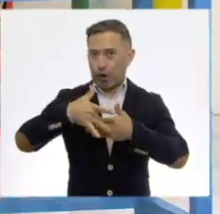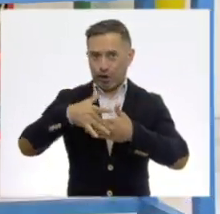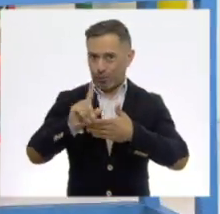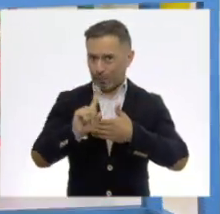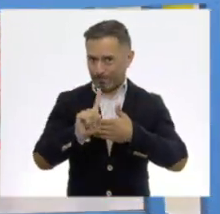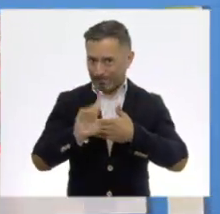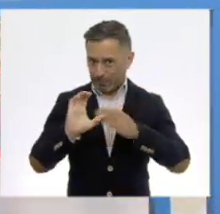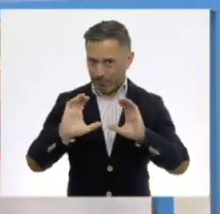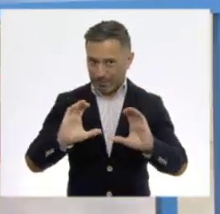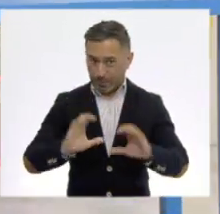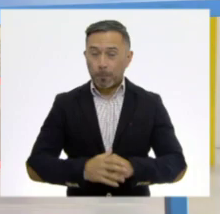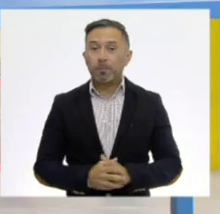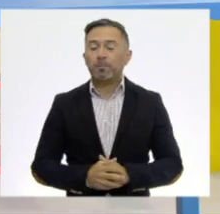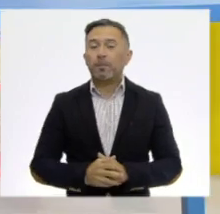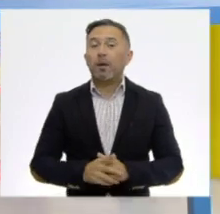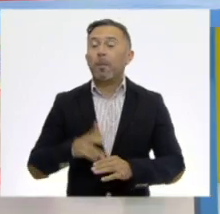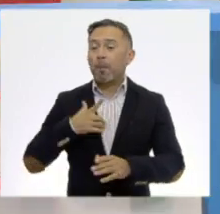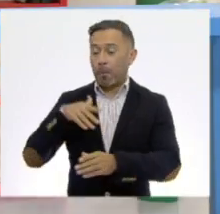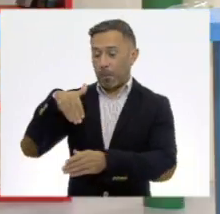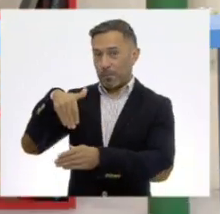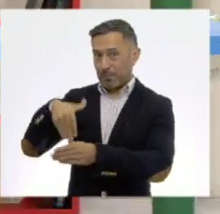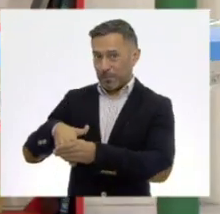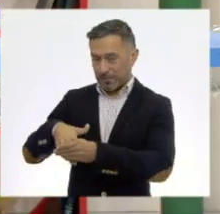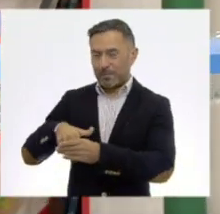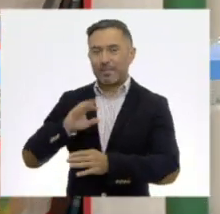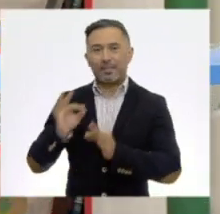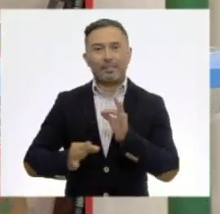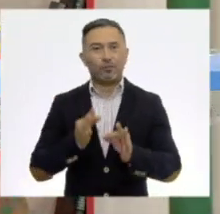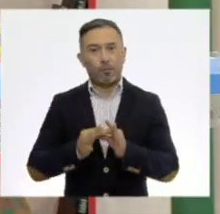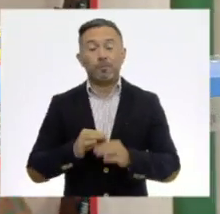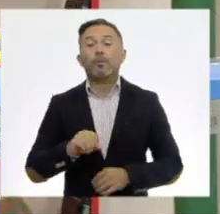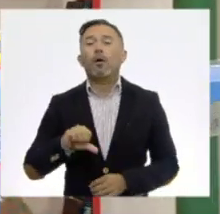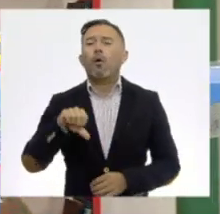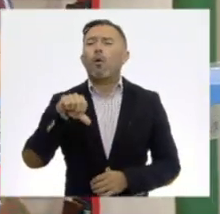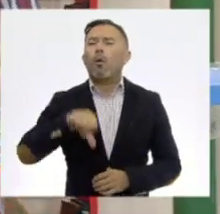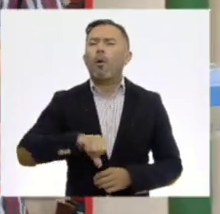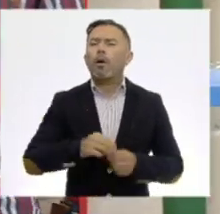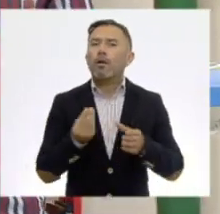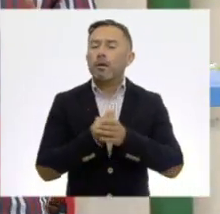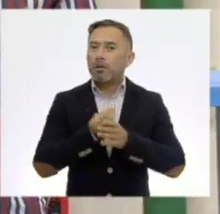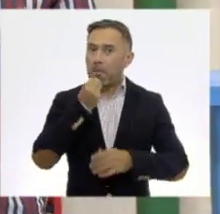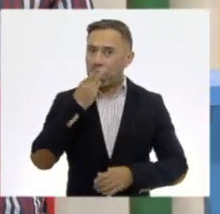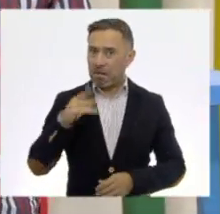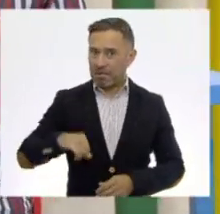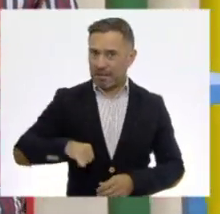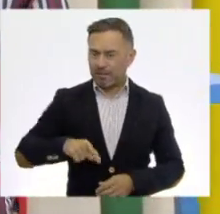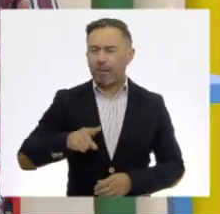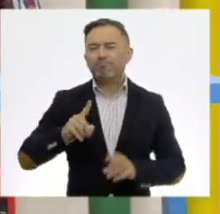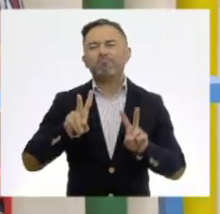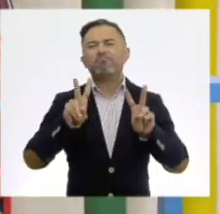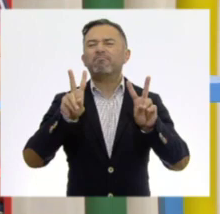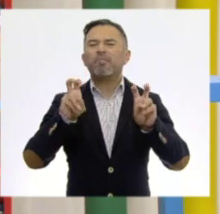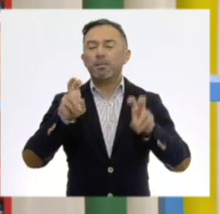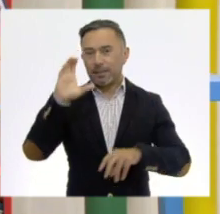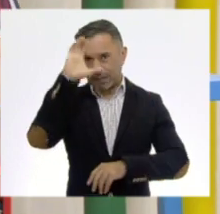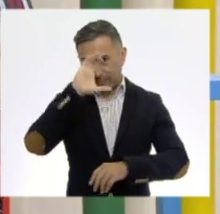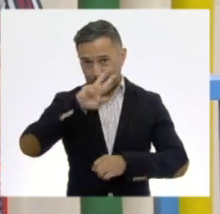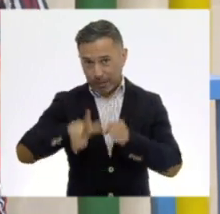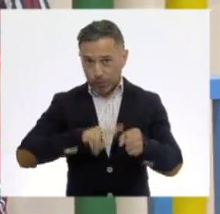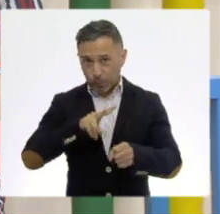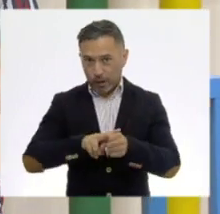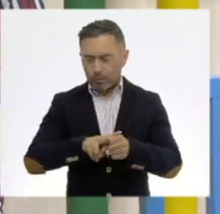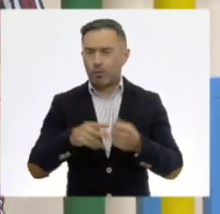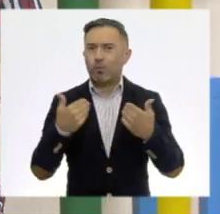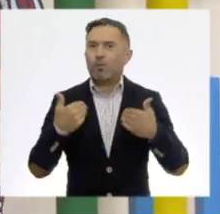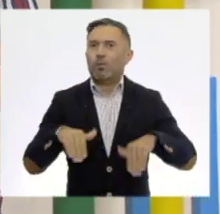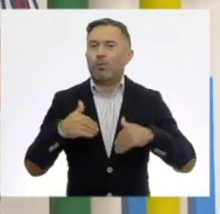esta bolsita y listo. Hoy tendremos una clase muy interesante de ciencias naturales en la que aprenderemos